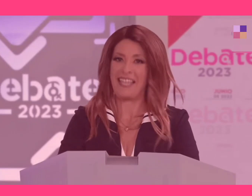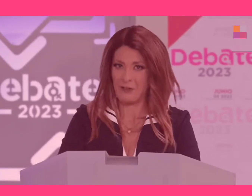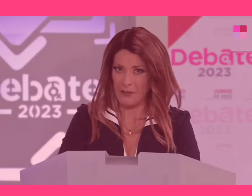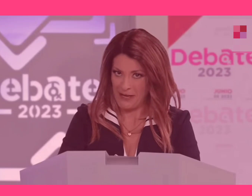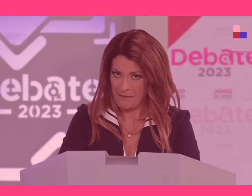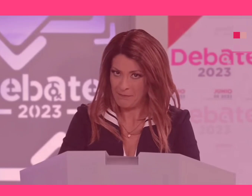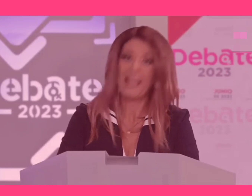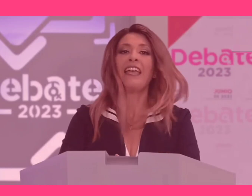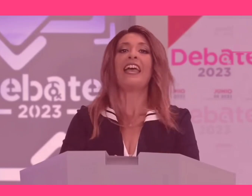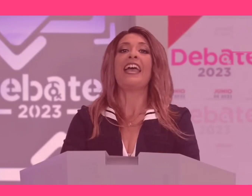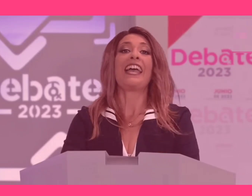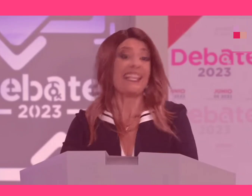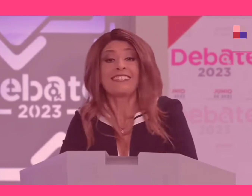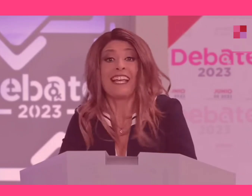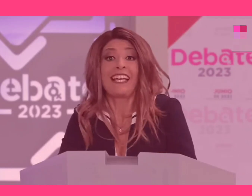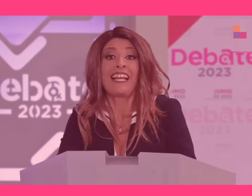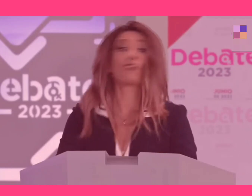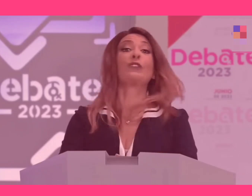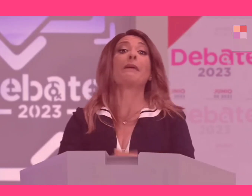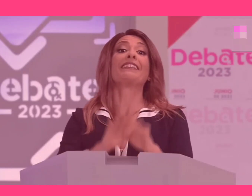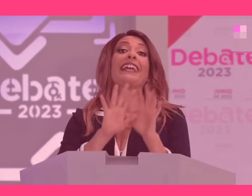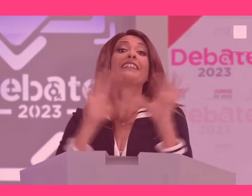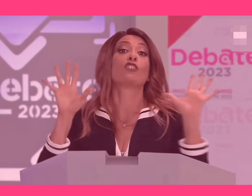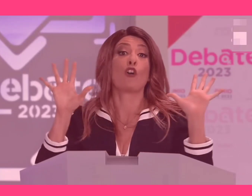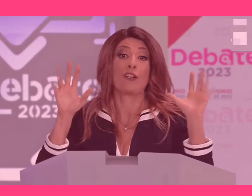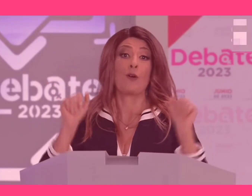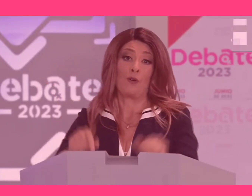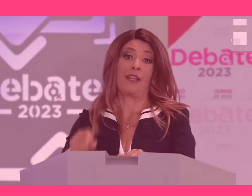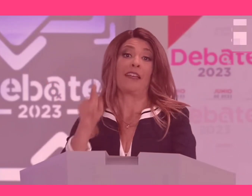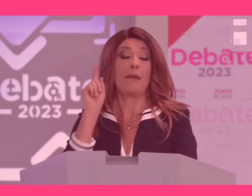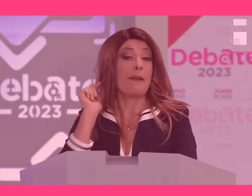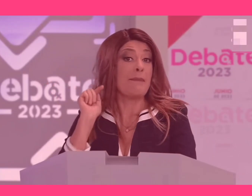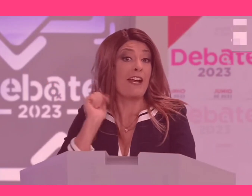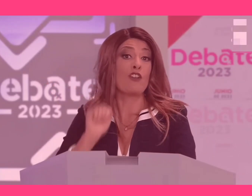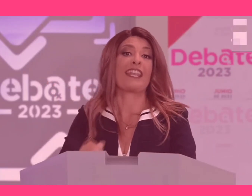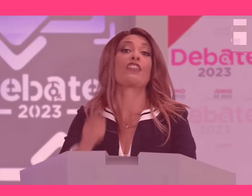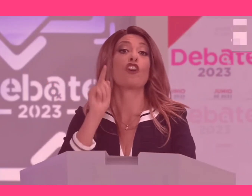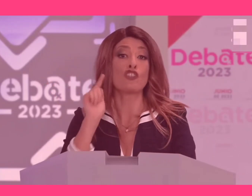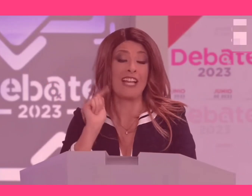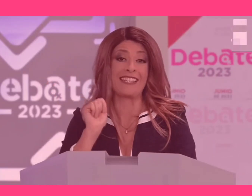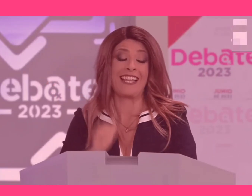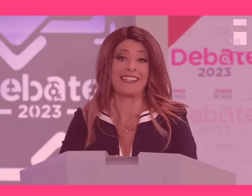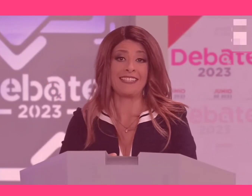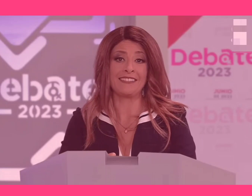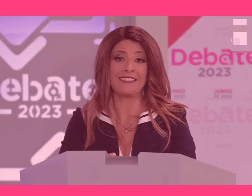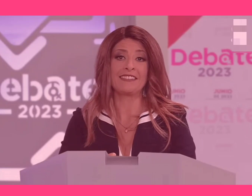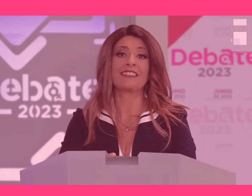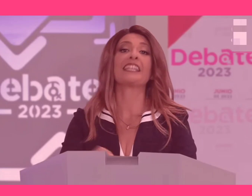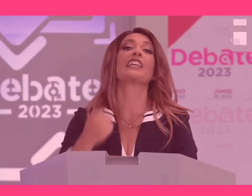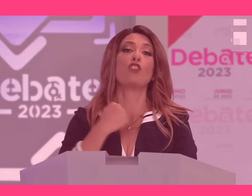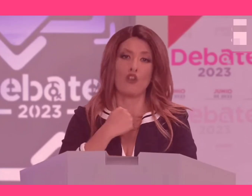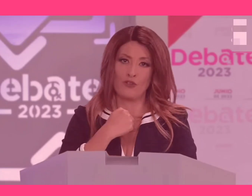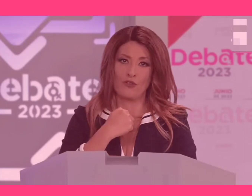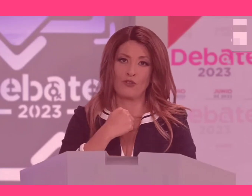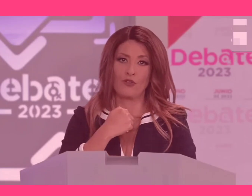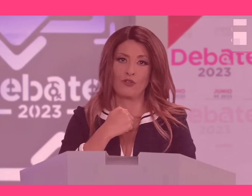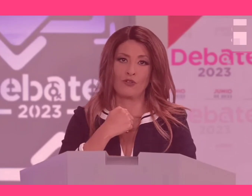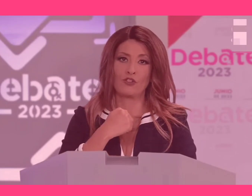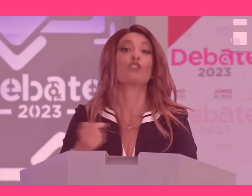me maquillaron también. Este es un debate histórico, el primero de dos candidatas y